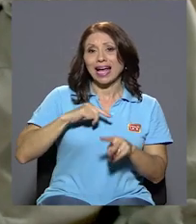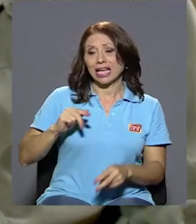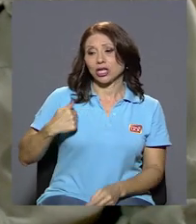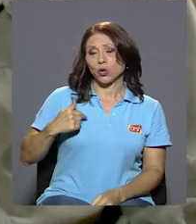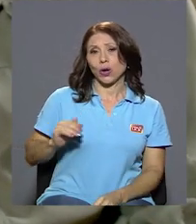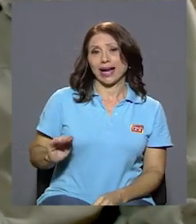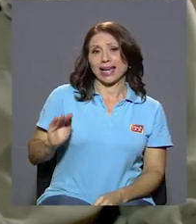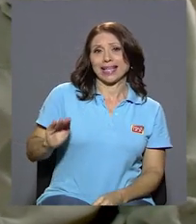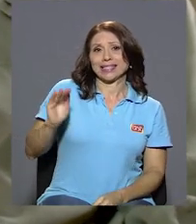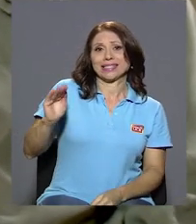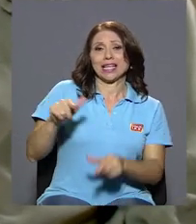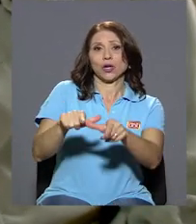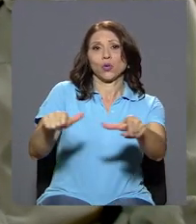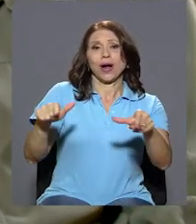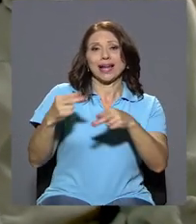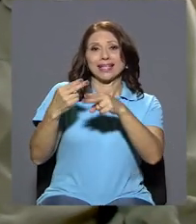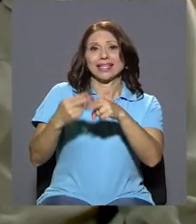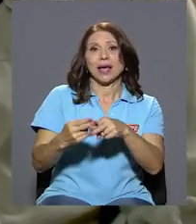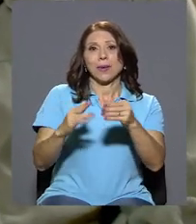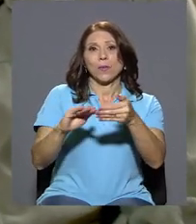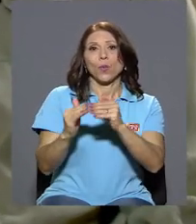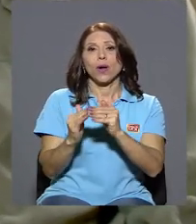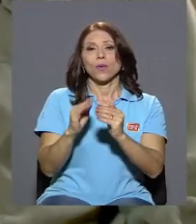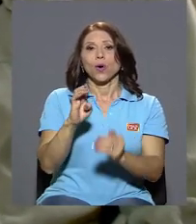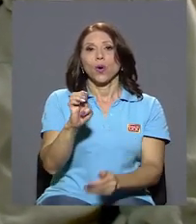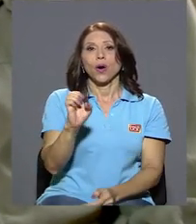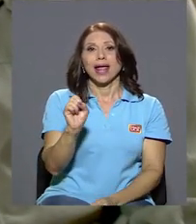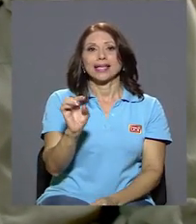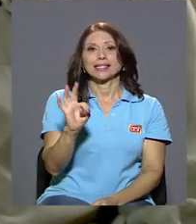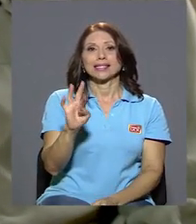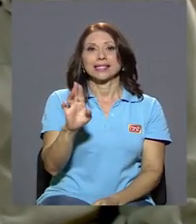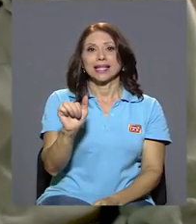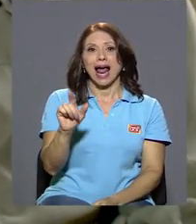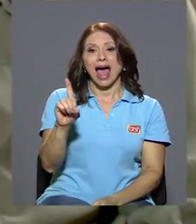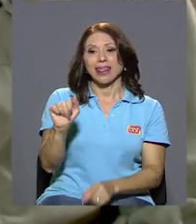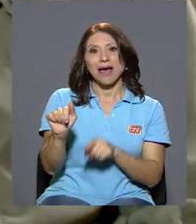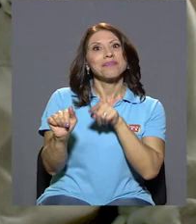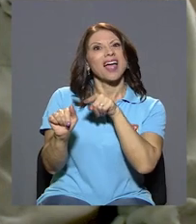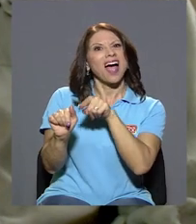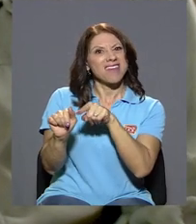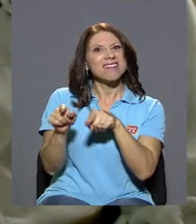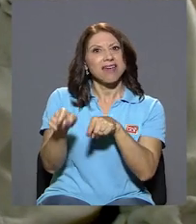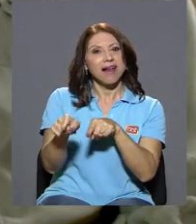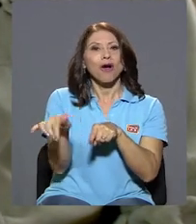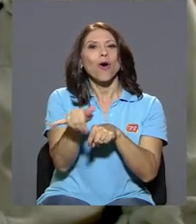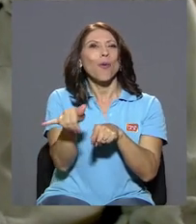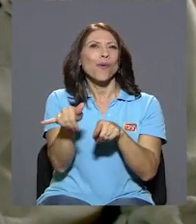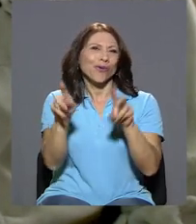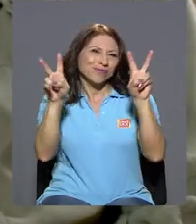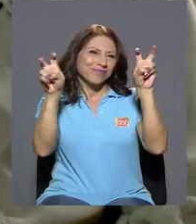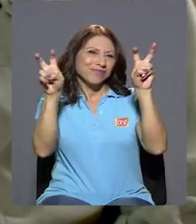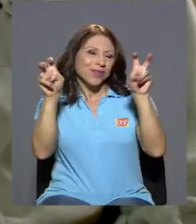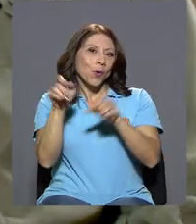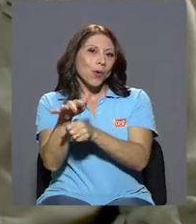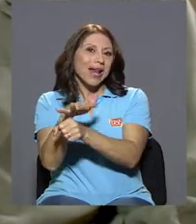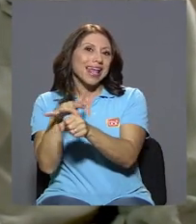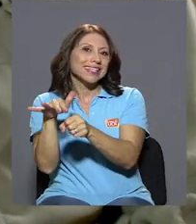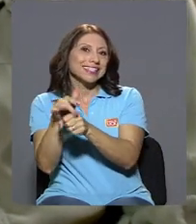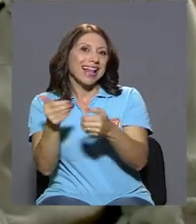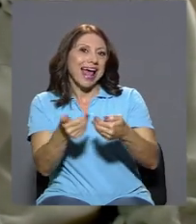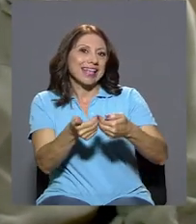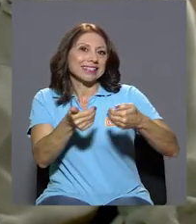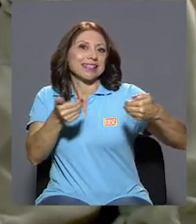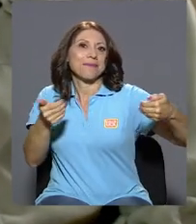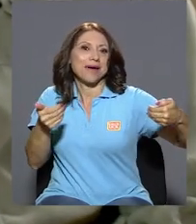creado en estrada nosotros ahí en este pueblo de estrada éramos como una isla con relación a la